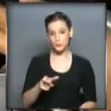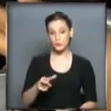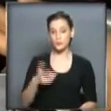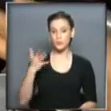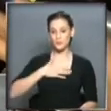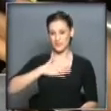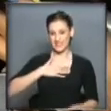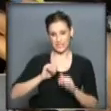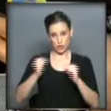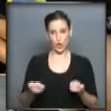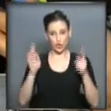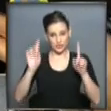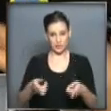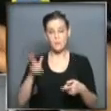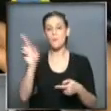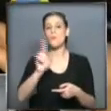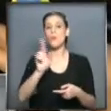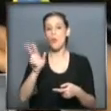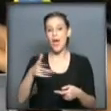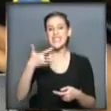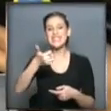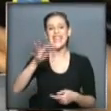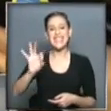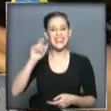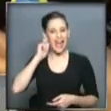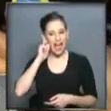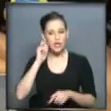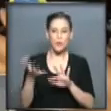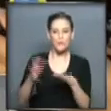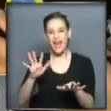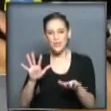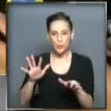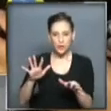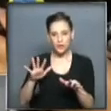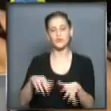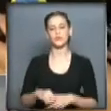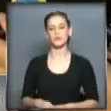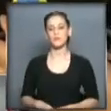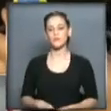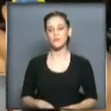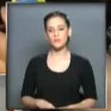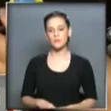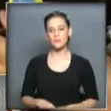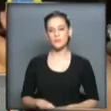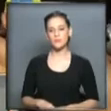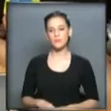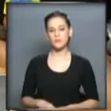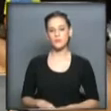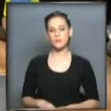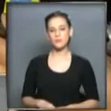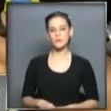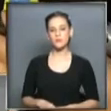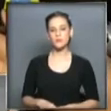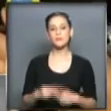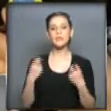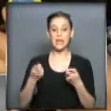tórax, una mujer que de unos 60 años aproximadamente de edad, que tiene un, se le colocó un